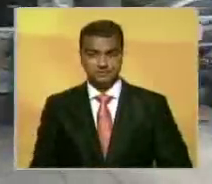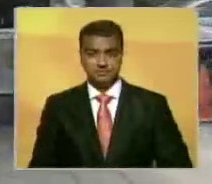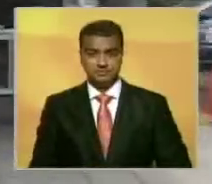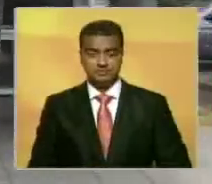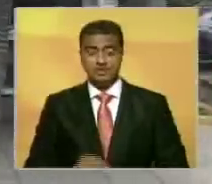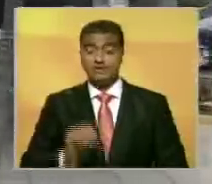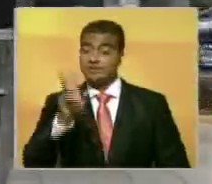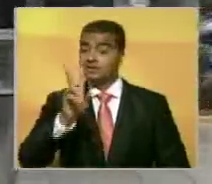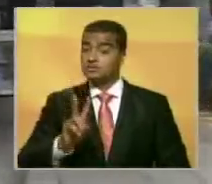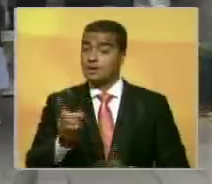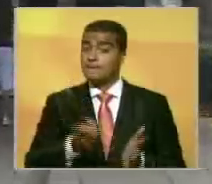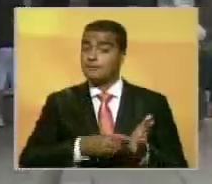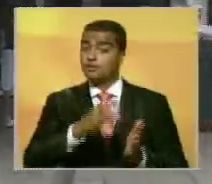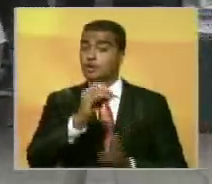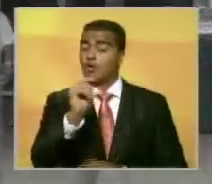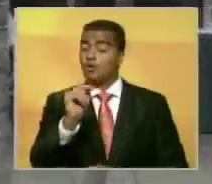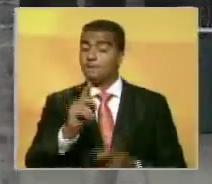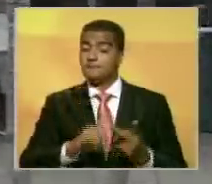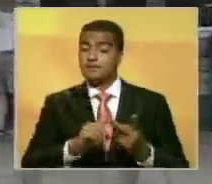venezuelavenezuela